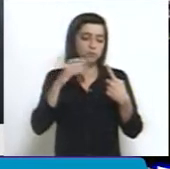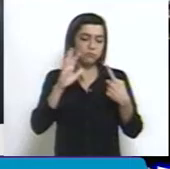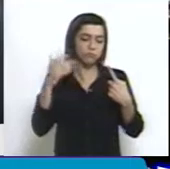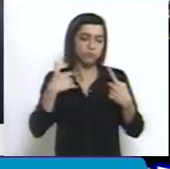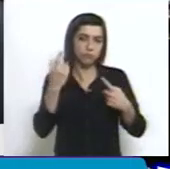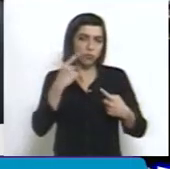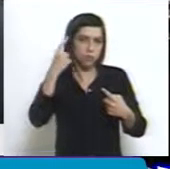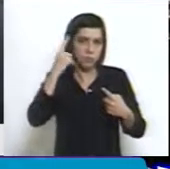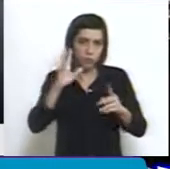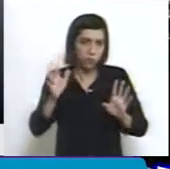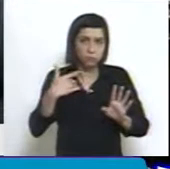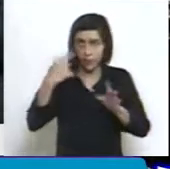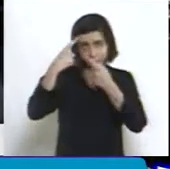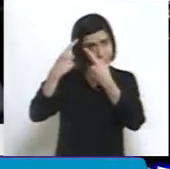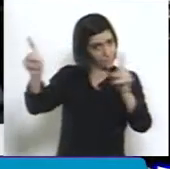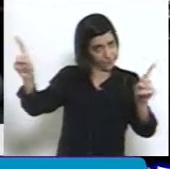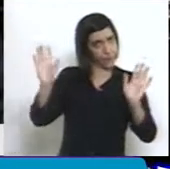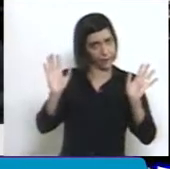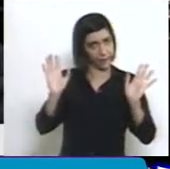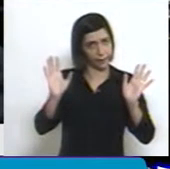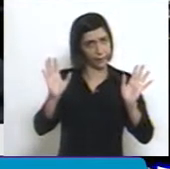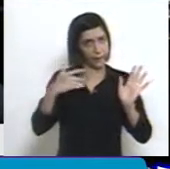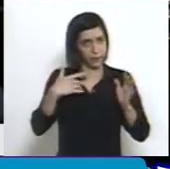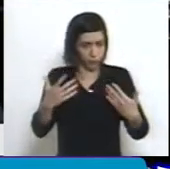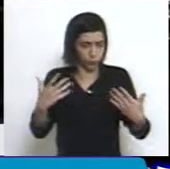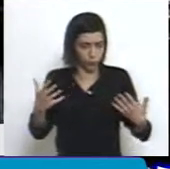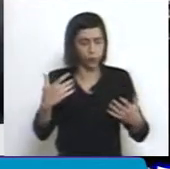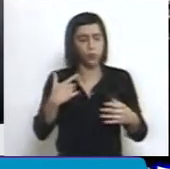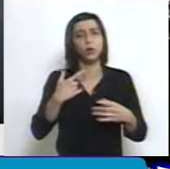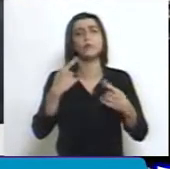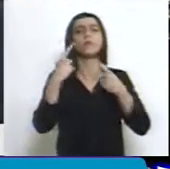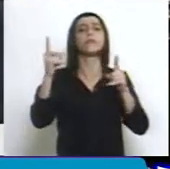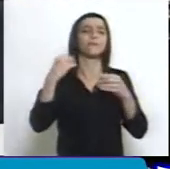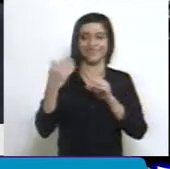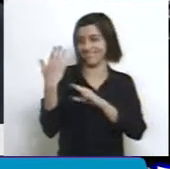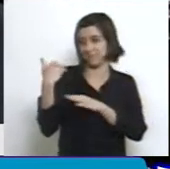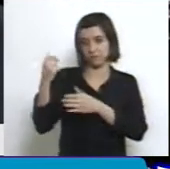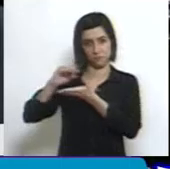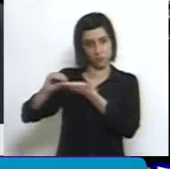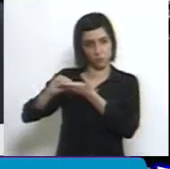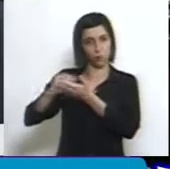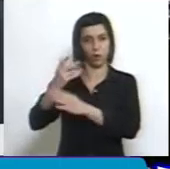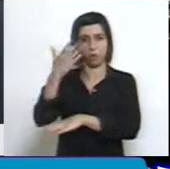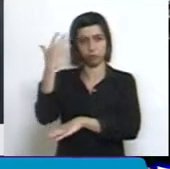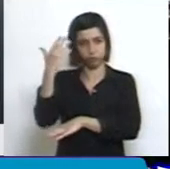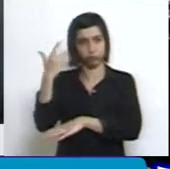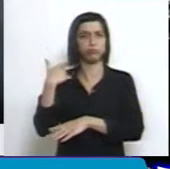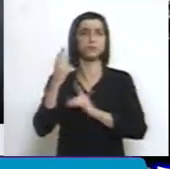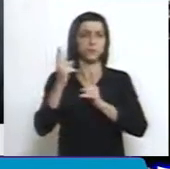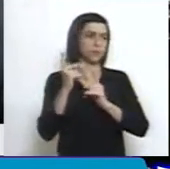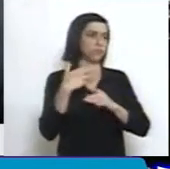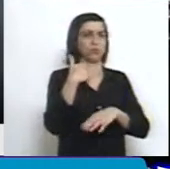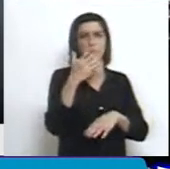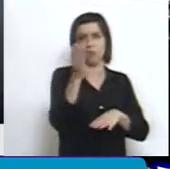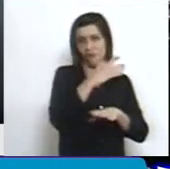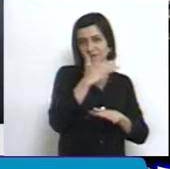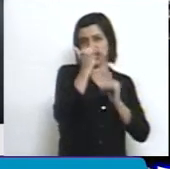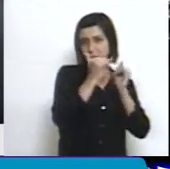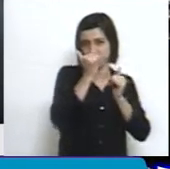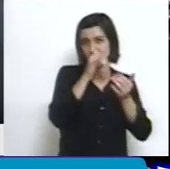la primera diferencia con el diputado preopinante, el presidente de la Comisión de Presupuesto, por lo